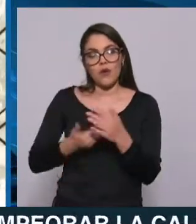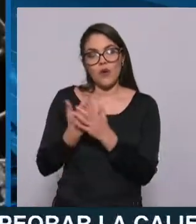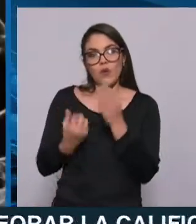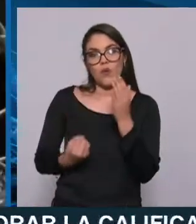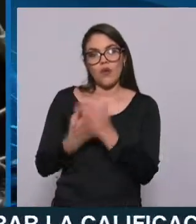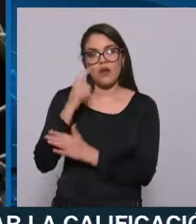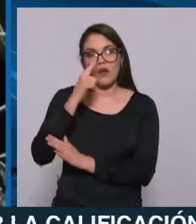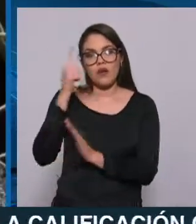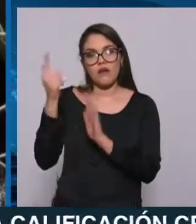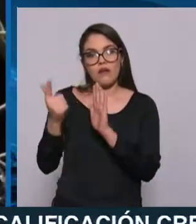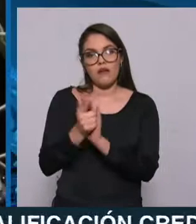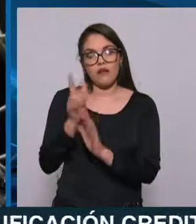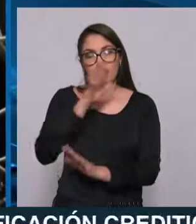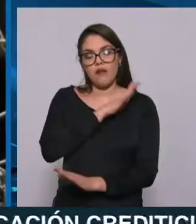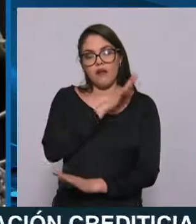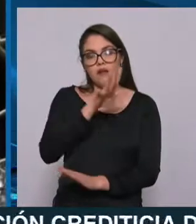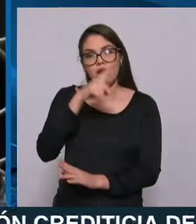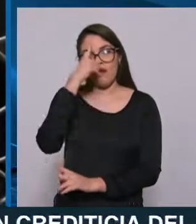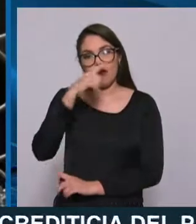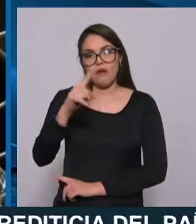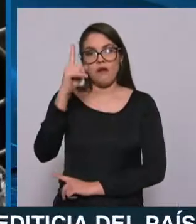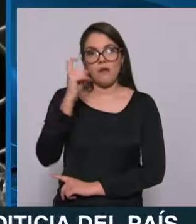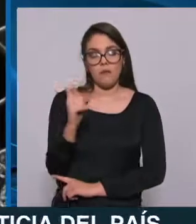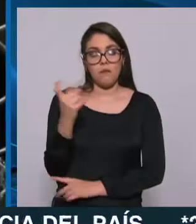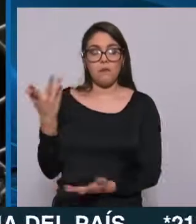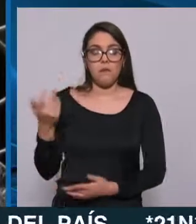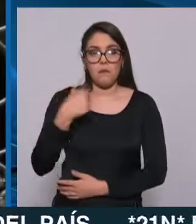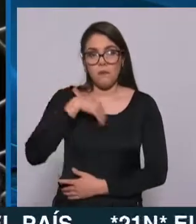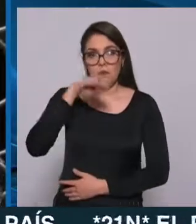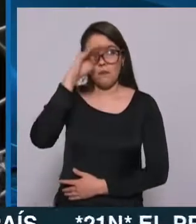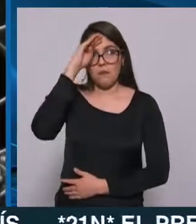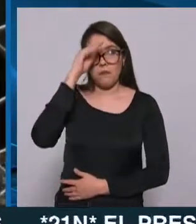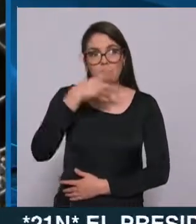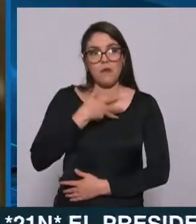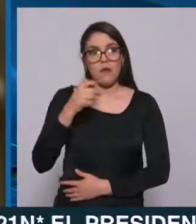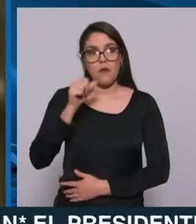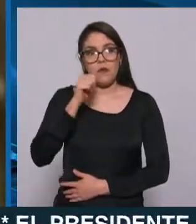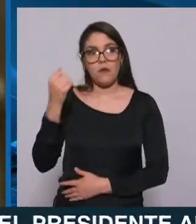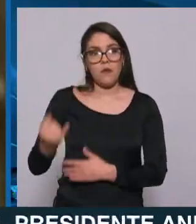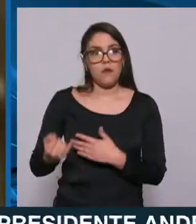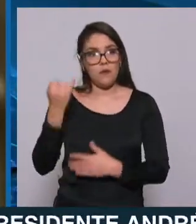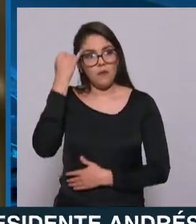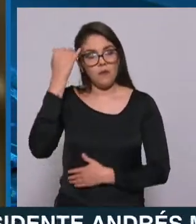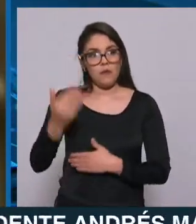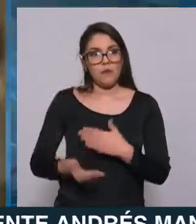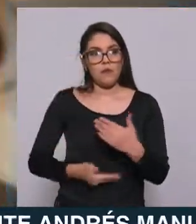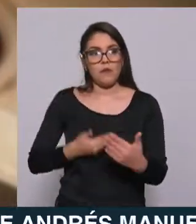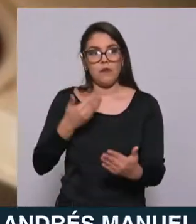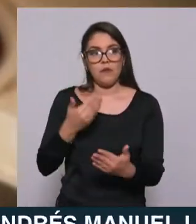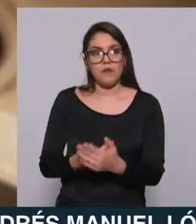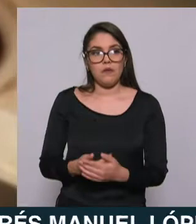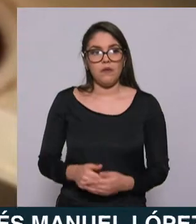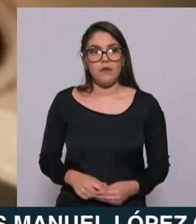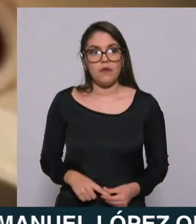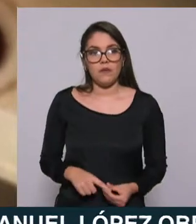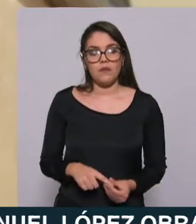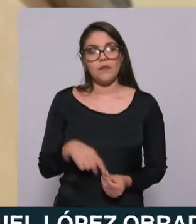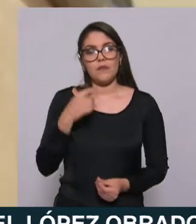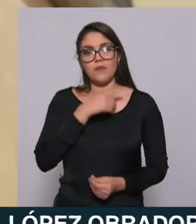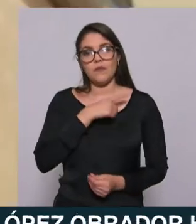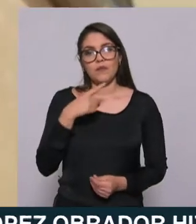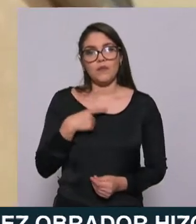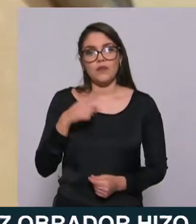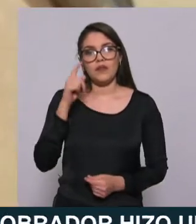ley general de aguas. Entonces creemos la iniciativa de la organización social que es una oportunidad para